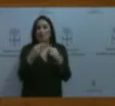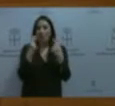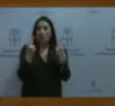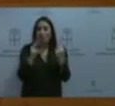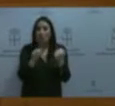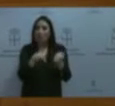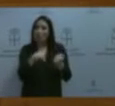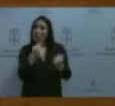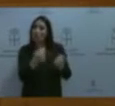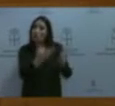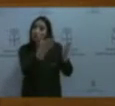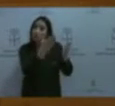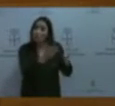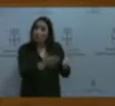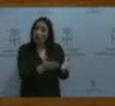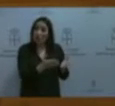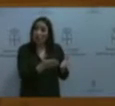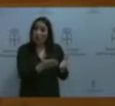absoluta